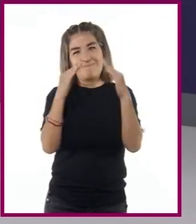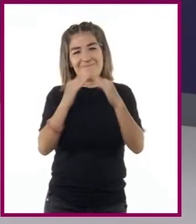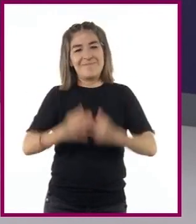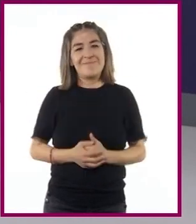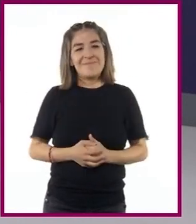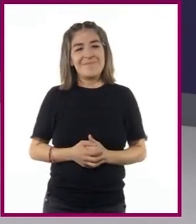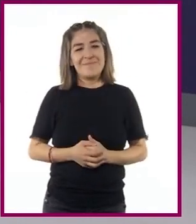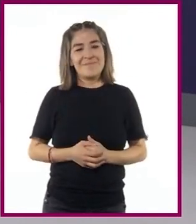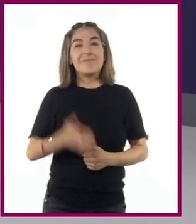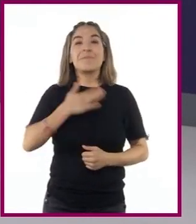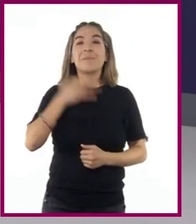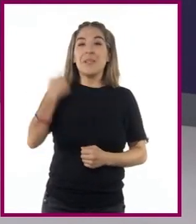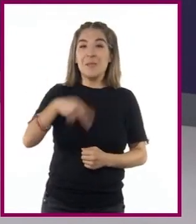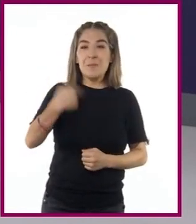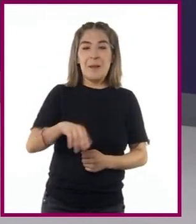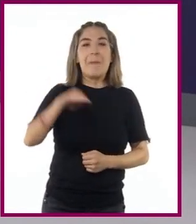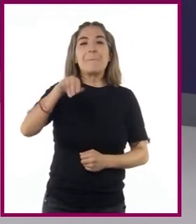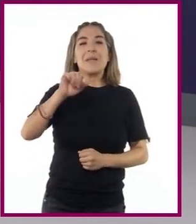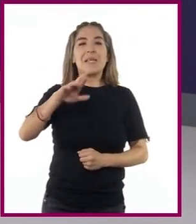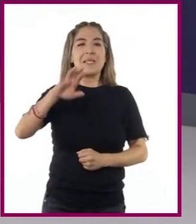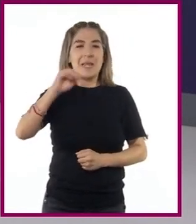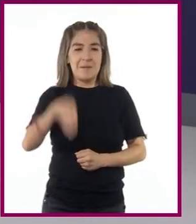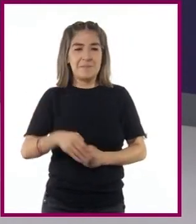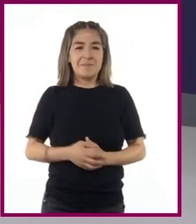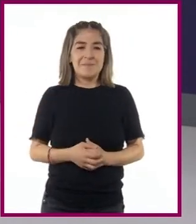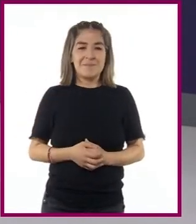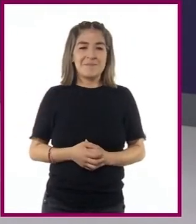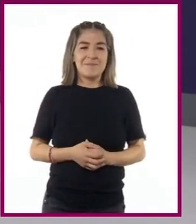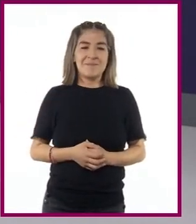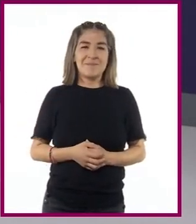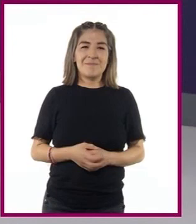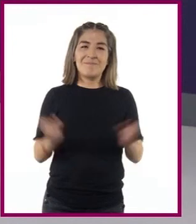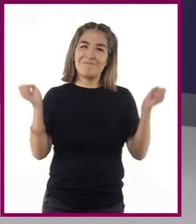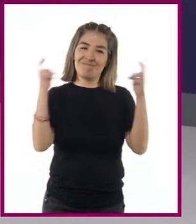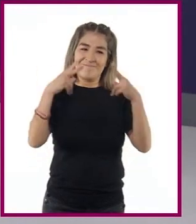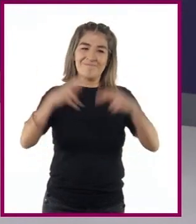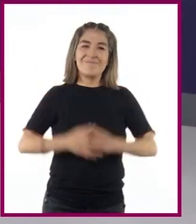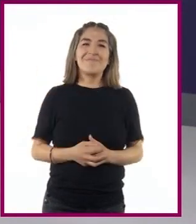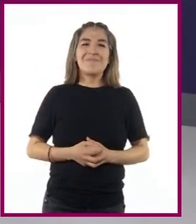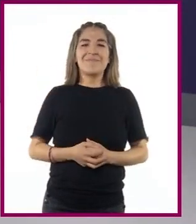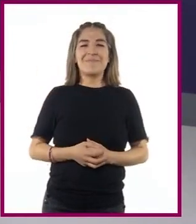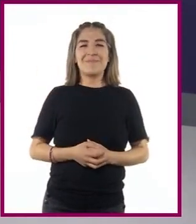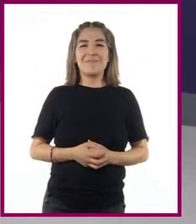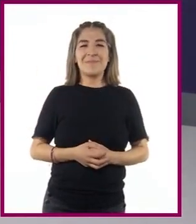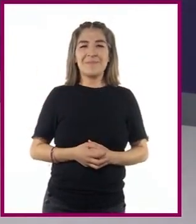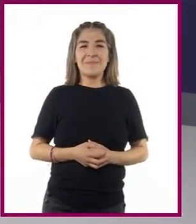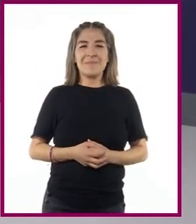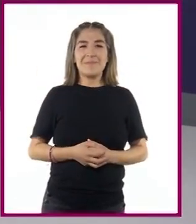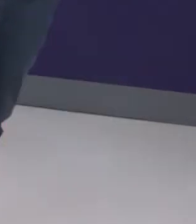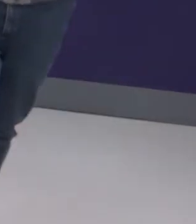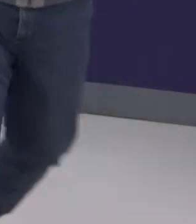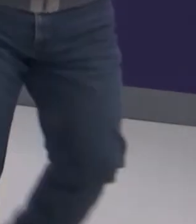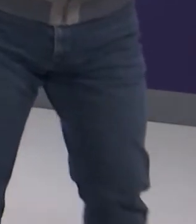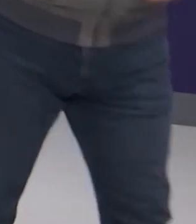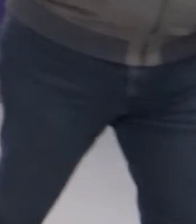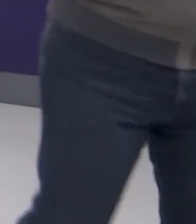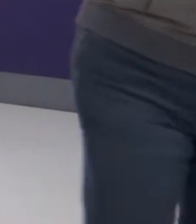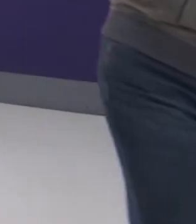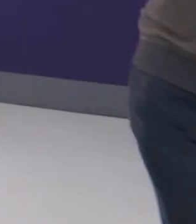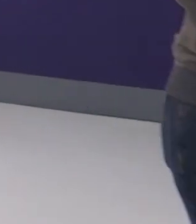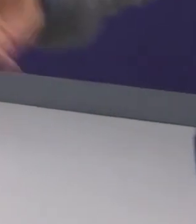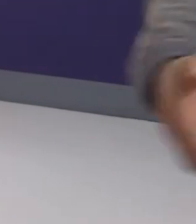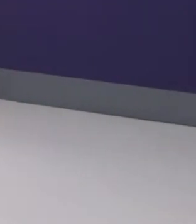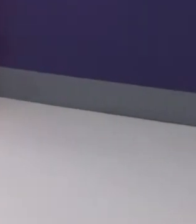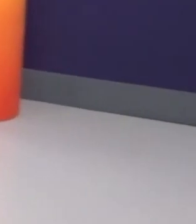Casa. Mi nombre es Miriam Villegas Cortés. Hasta la próxima. Como te decía, maestra, es